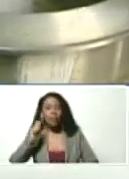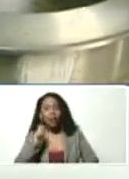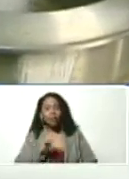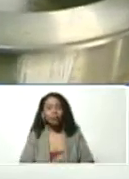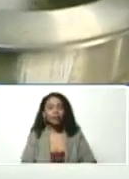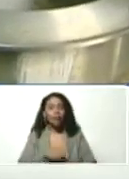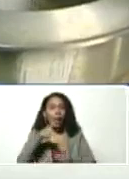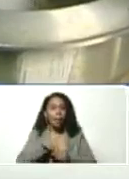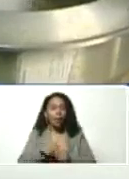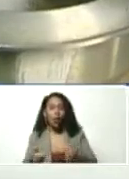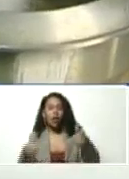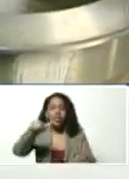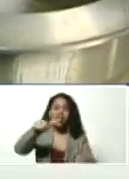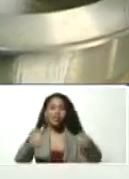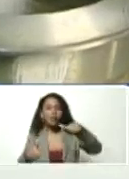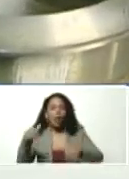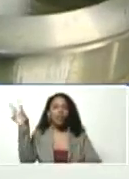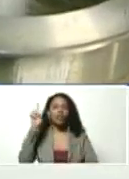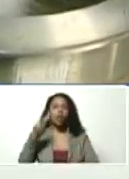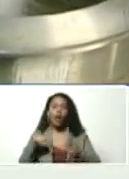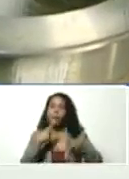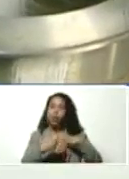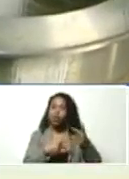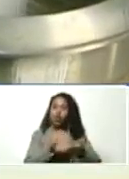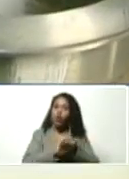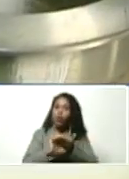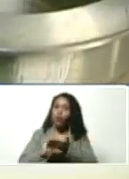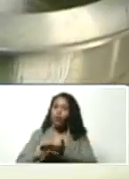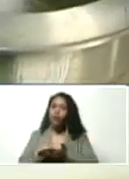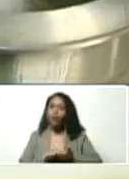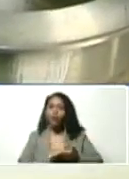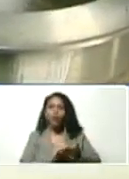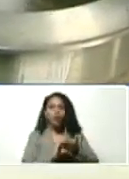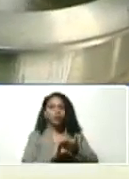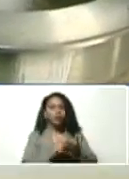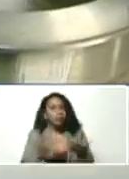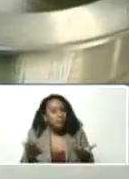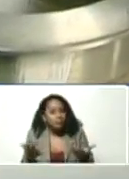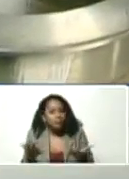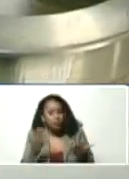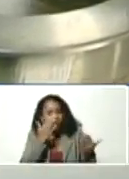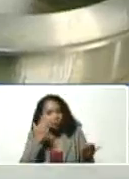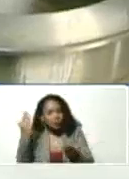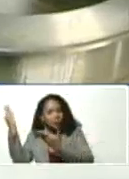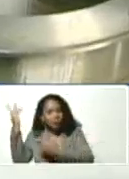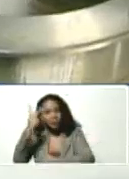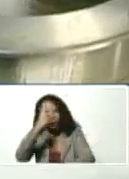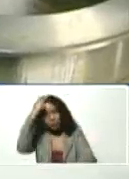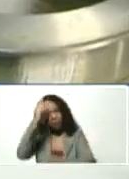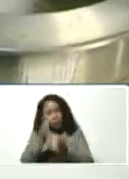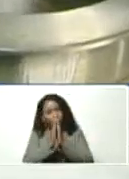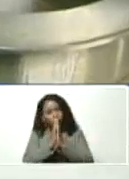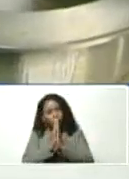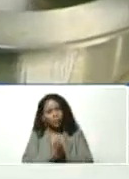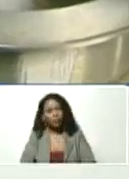la petroquímica venezolana en su proceso de recuperación? Ah, adelante Taret, por favor.